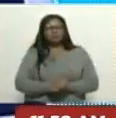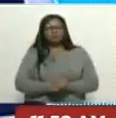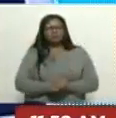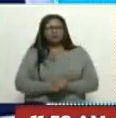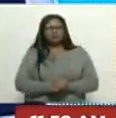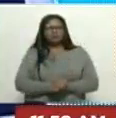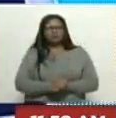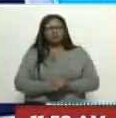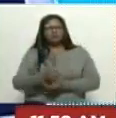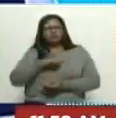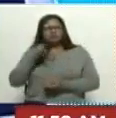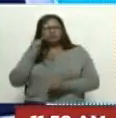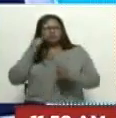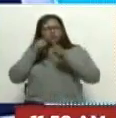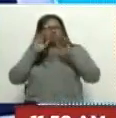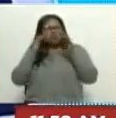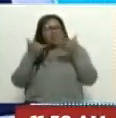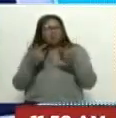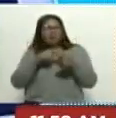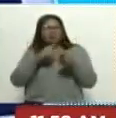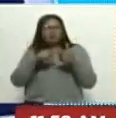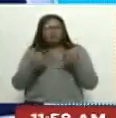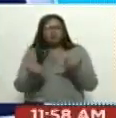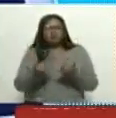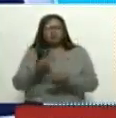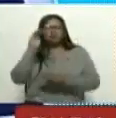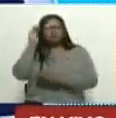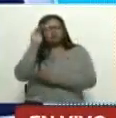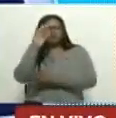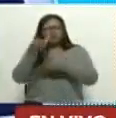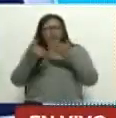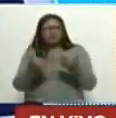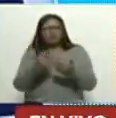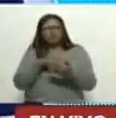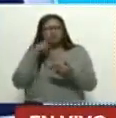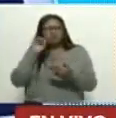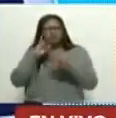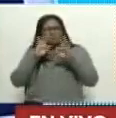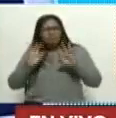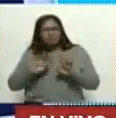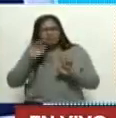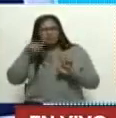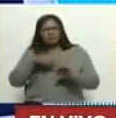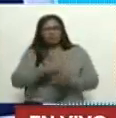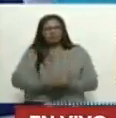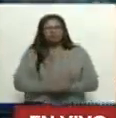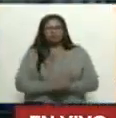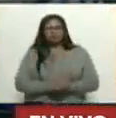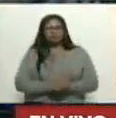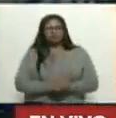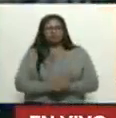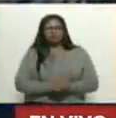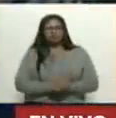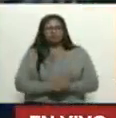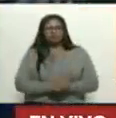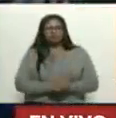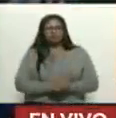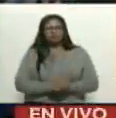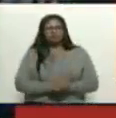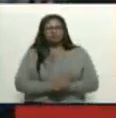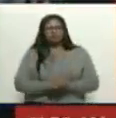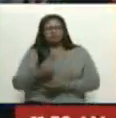se trata entonces para el futuro de un verdadero y auténtico sistema democrático cuyas instituciones